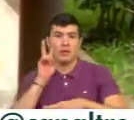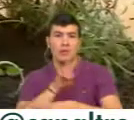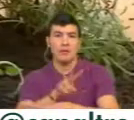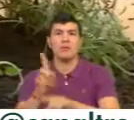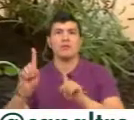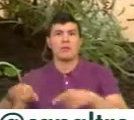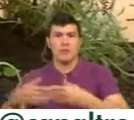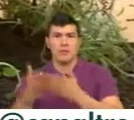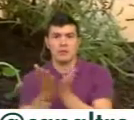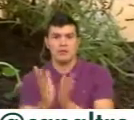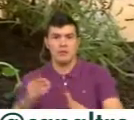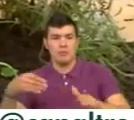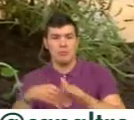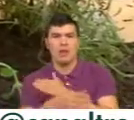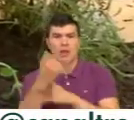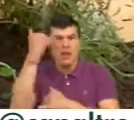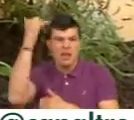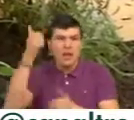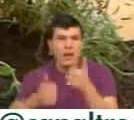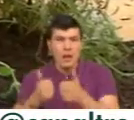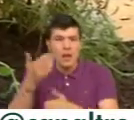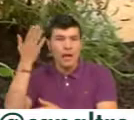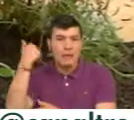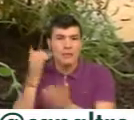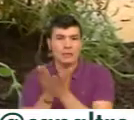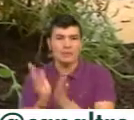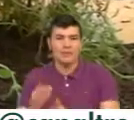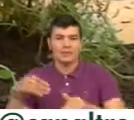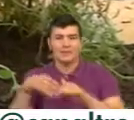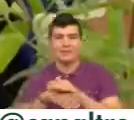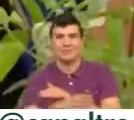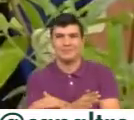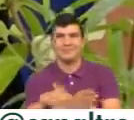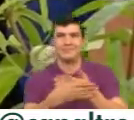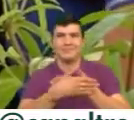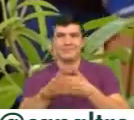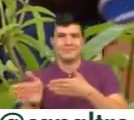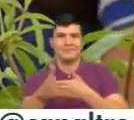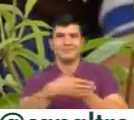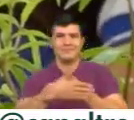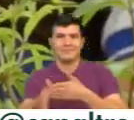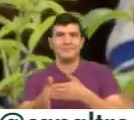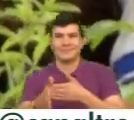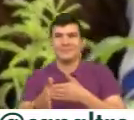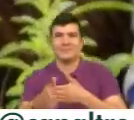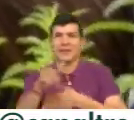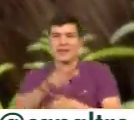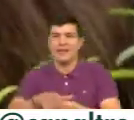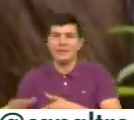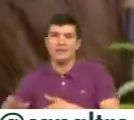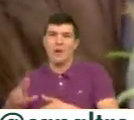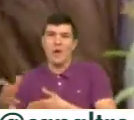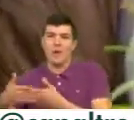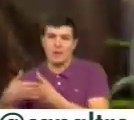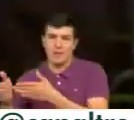para estudiantes. La idea era que los estudiantes ingresaran exclusivamente por una portería y el personal por